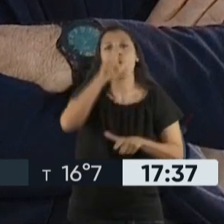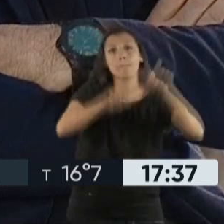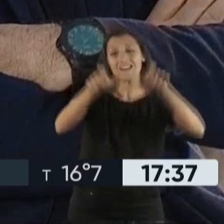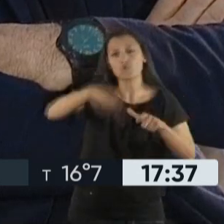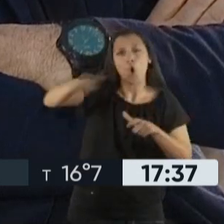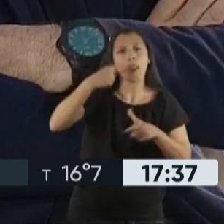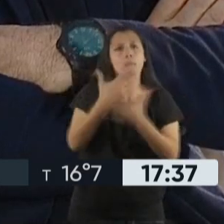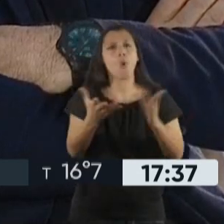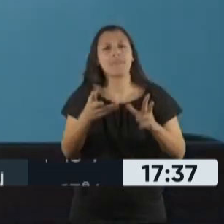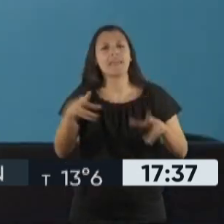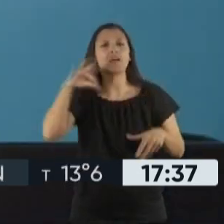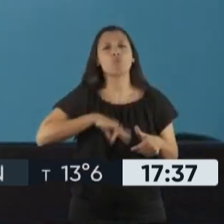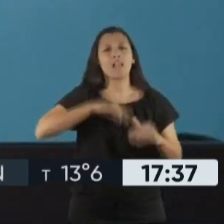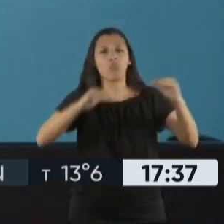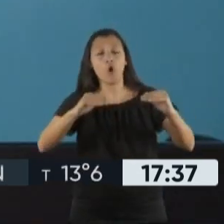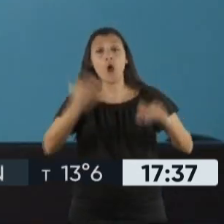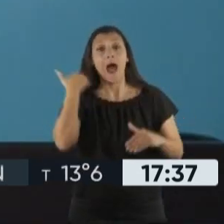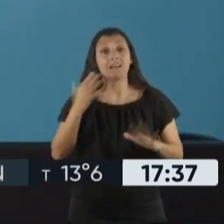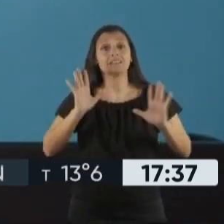Gini, que había alcanzado un valor de